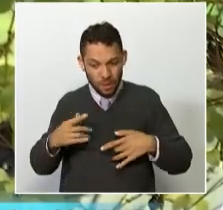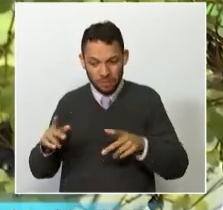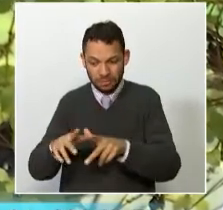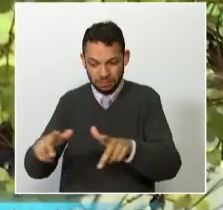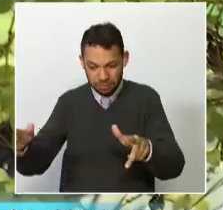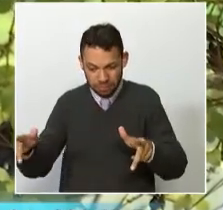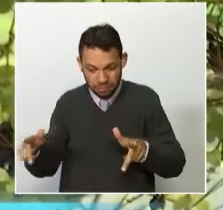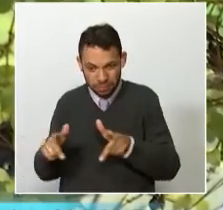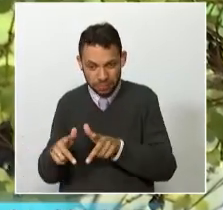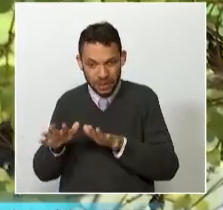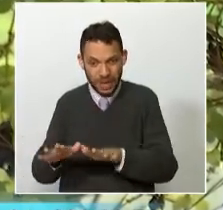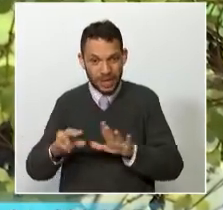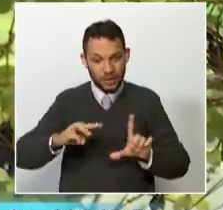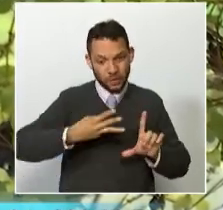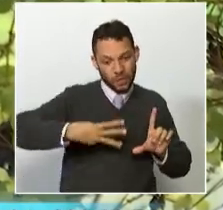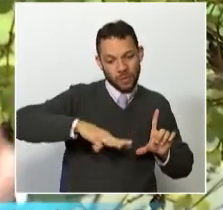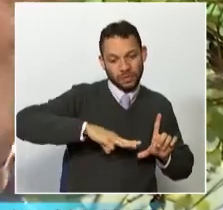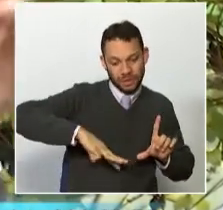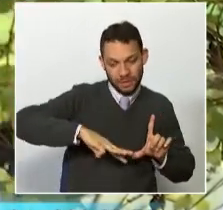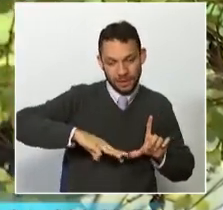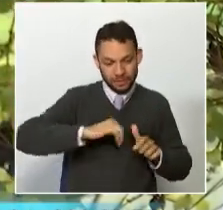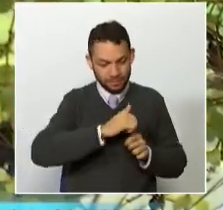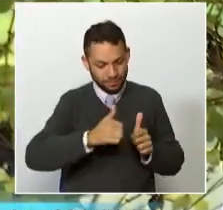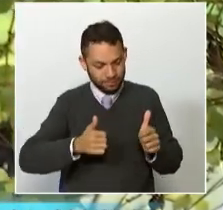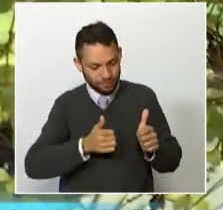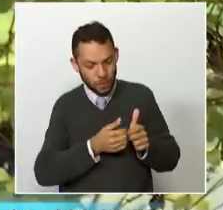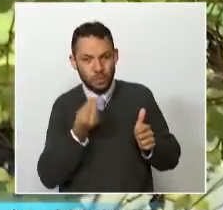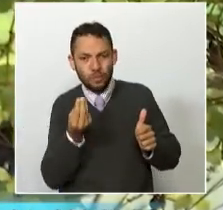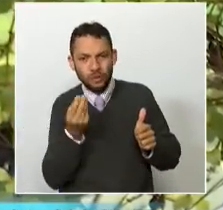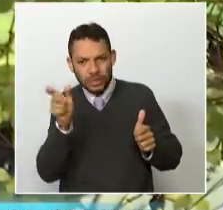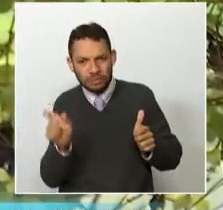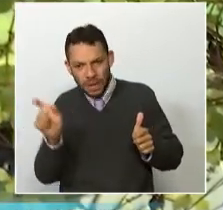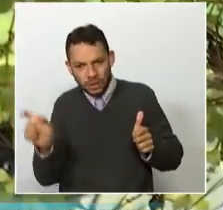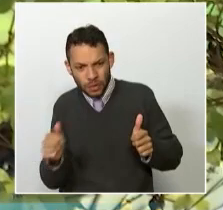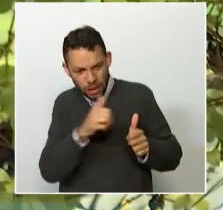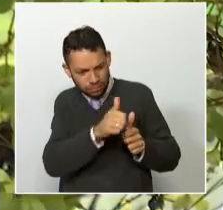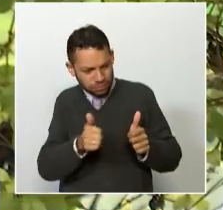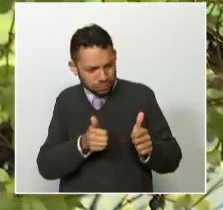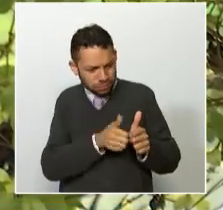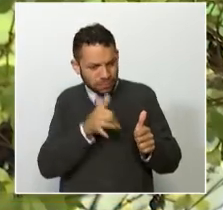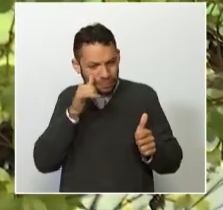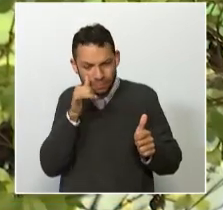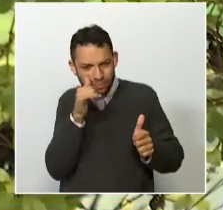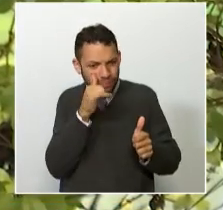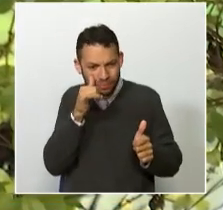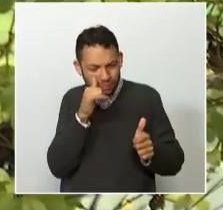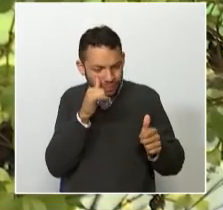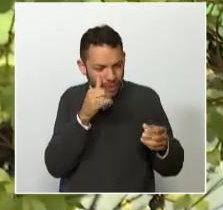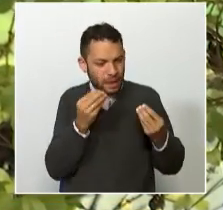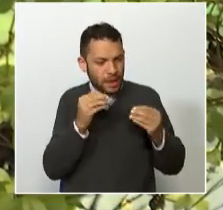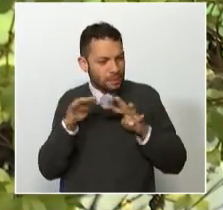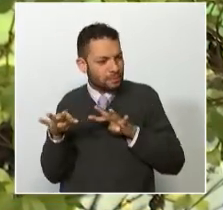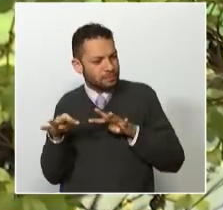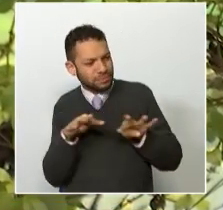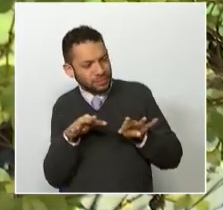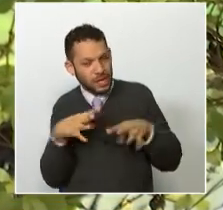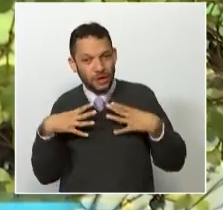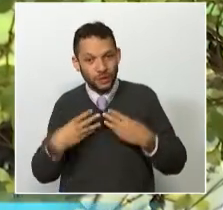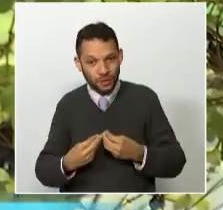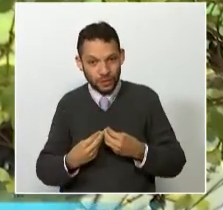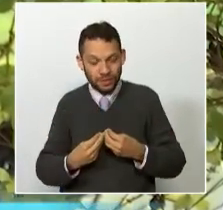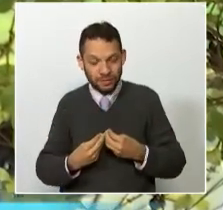muchas personas, y tras de cámaras hay pacientes que están esperando cita, y tratamos de hacer estos